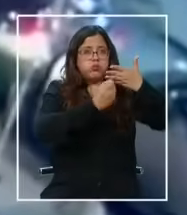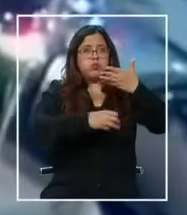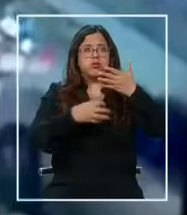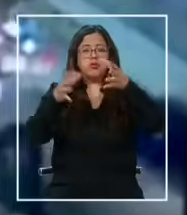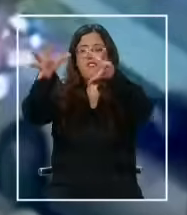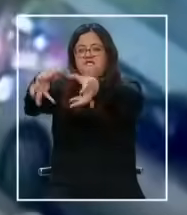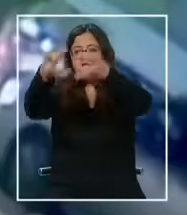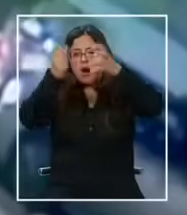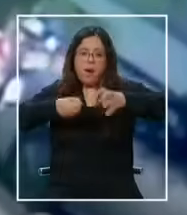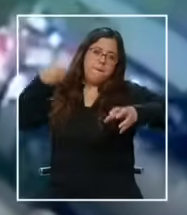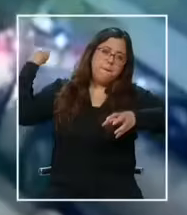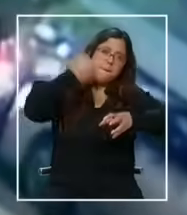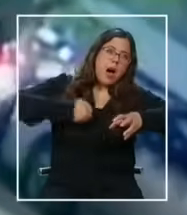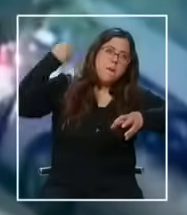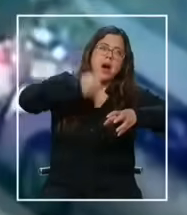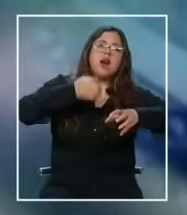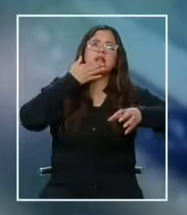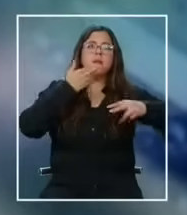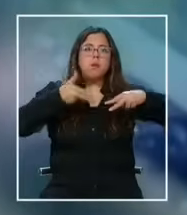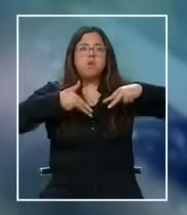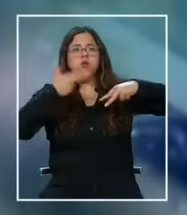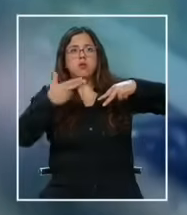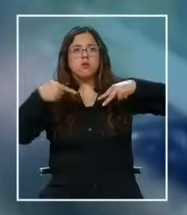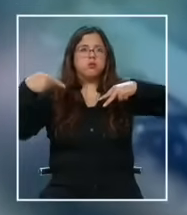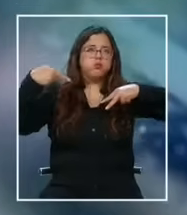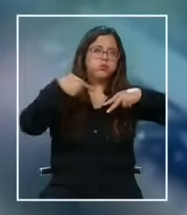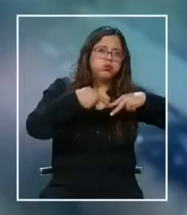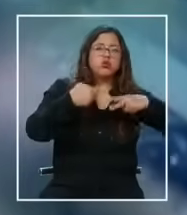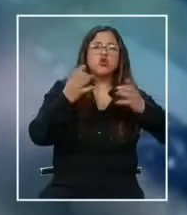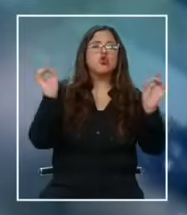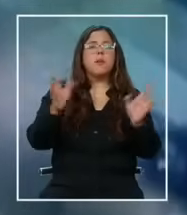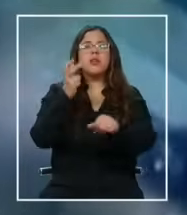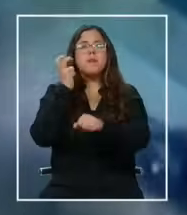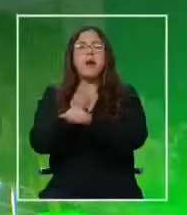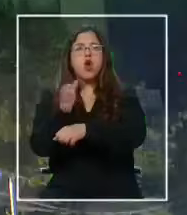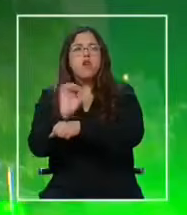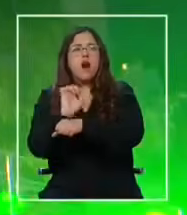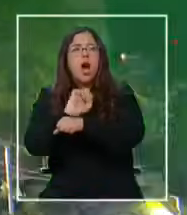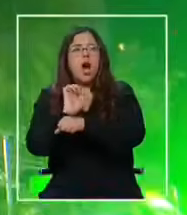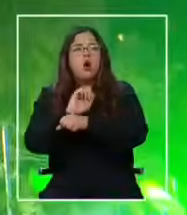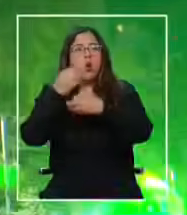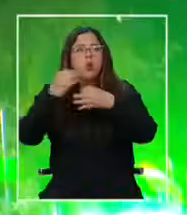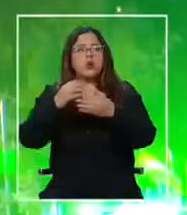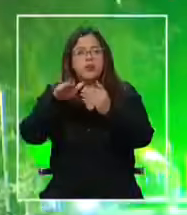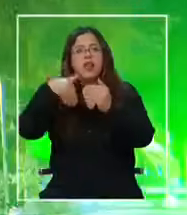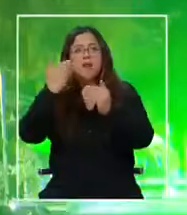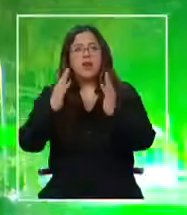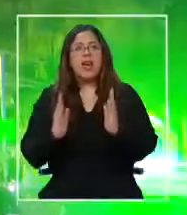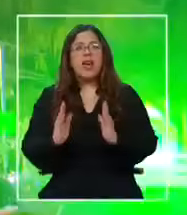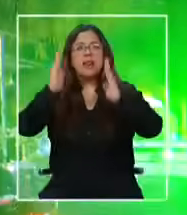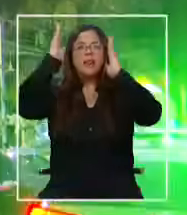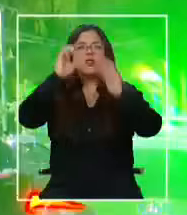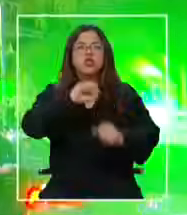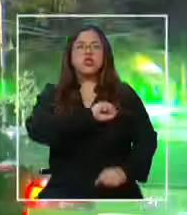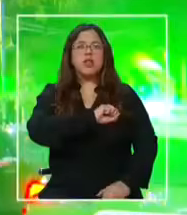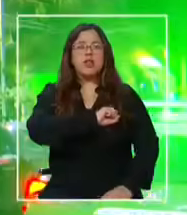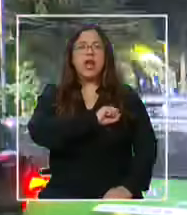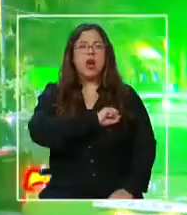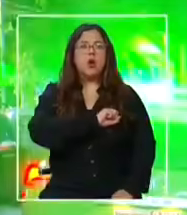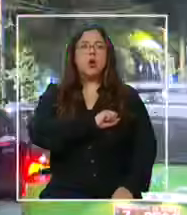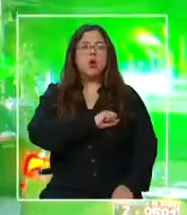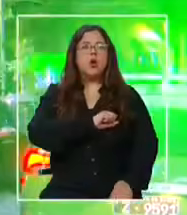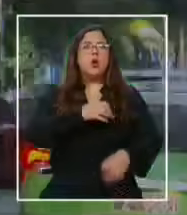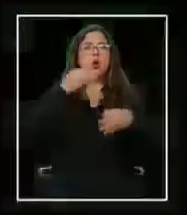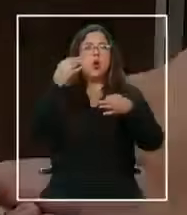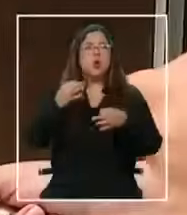golpes Incluso le dispararon todo para robar su vehículo frente a este edificio de Santiago justo estábamos